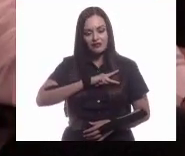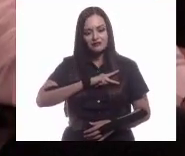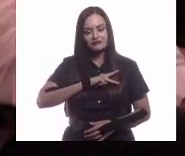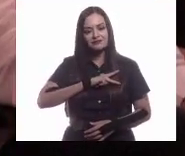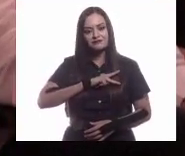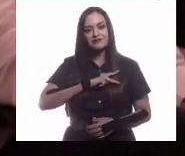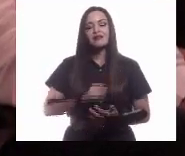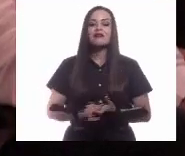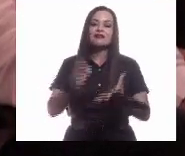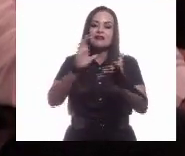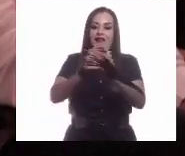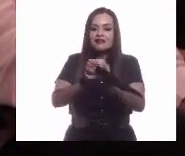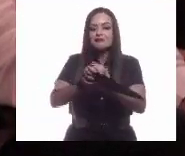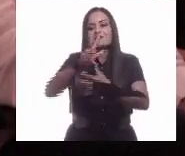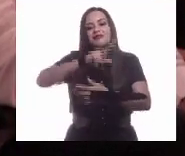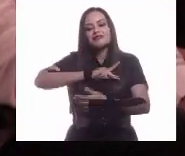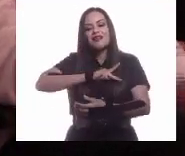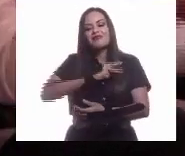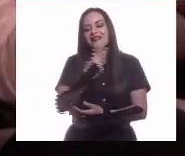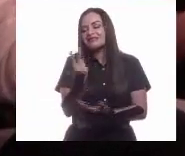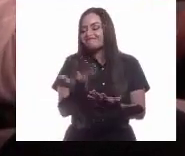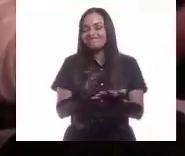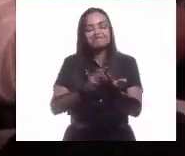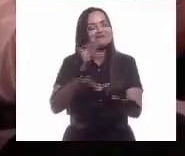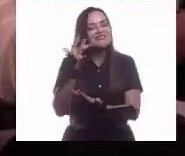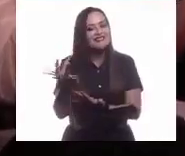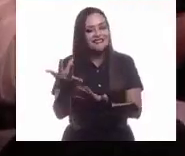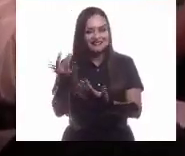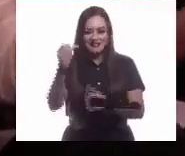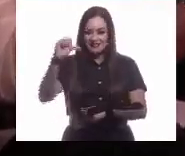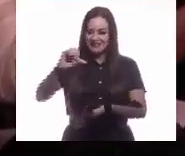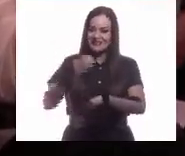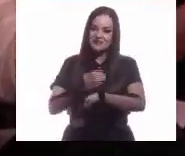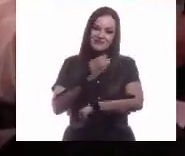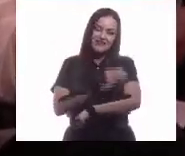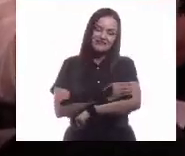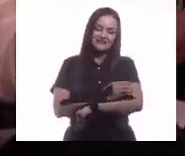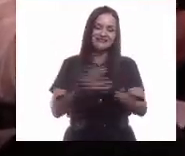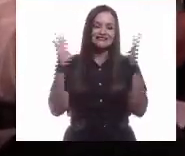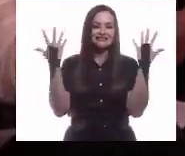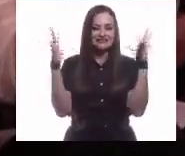Y Gaby, mi esposa, gracias Gaby por estar siempre aquí y a mi lado.